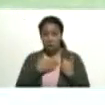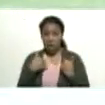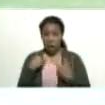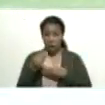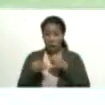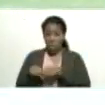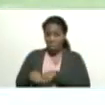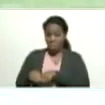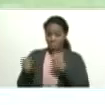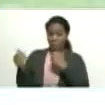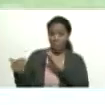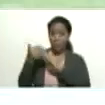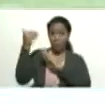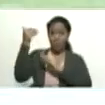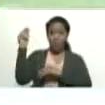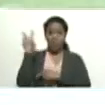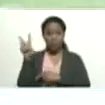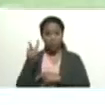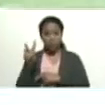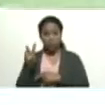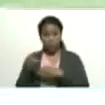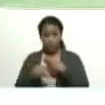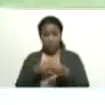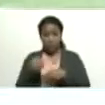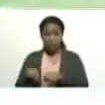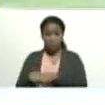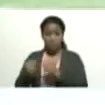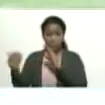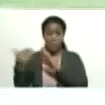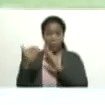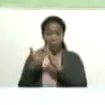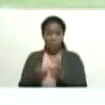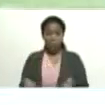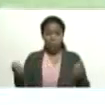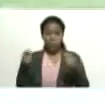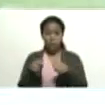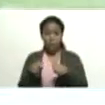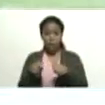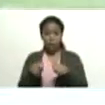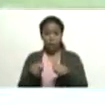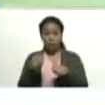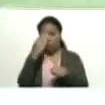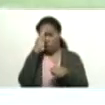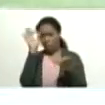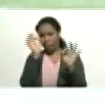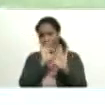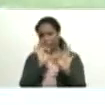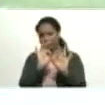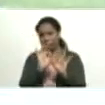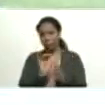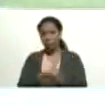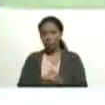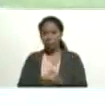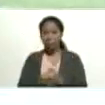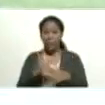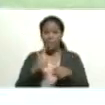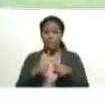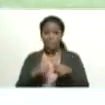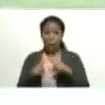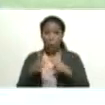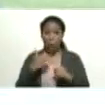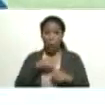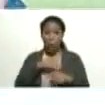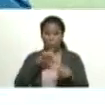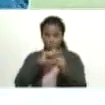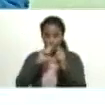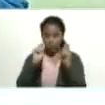daño. Nos hicieron un daño con las sanciones, el bloqueo, sin lugar a dudas. Pero nosotros convertimos en